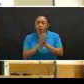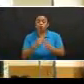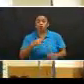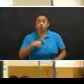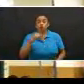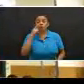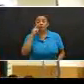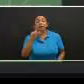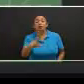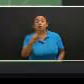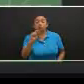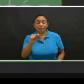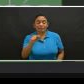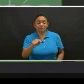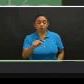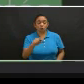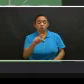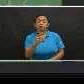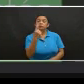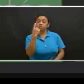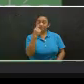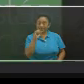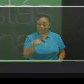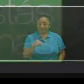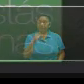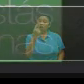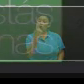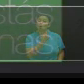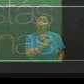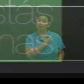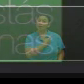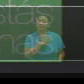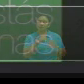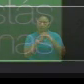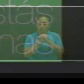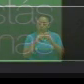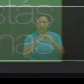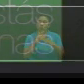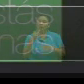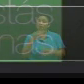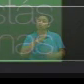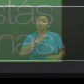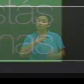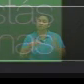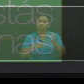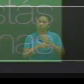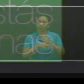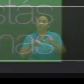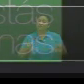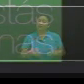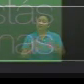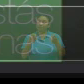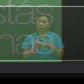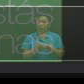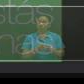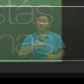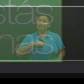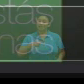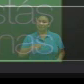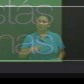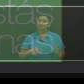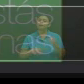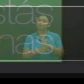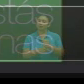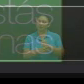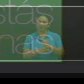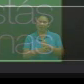esto que dice: si únicamente oras cuando estás en problemas, entonces estás en